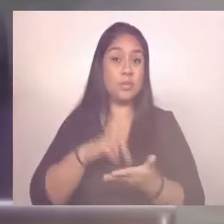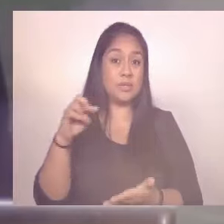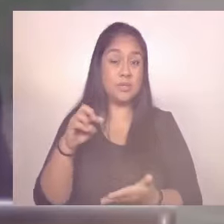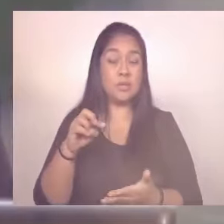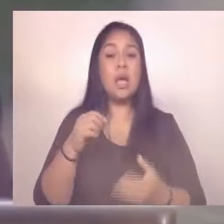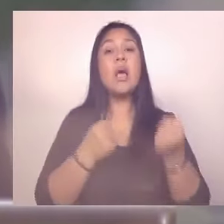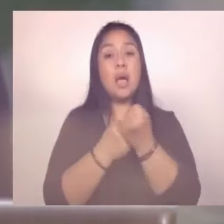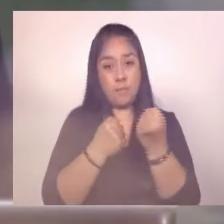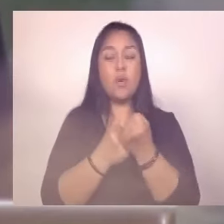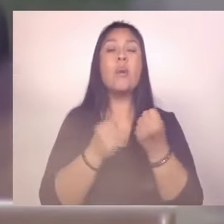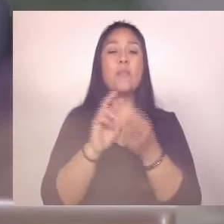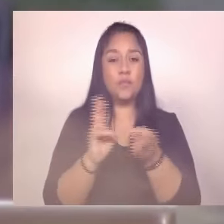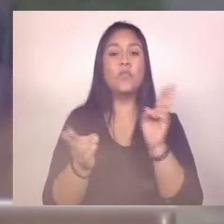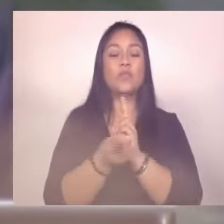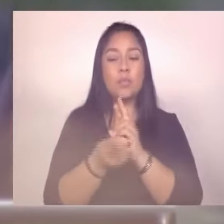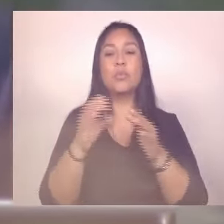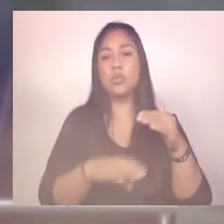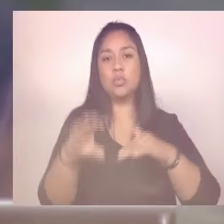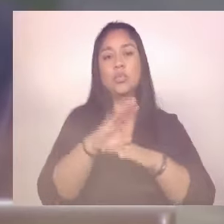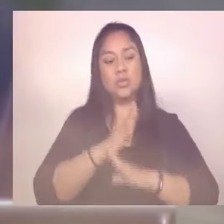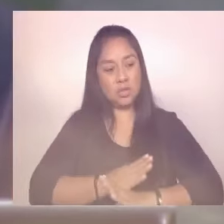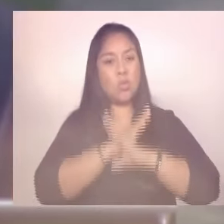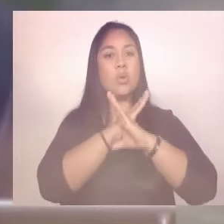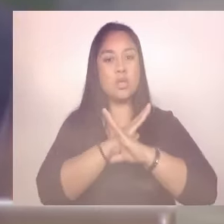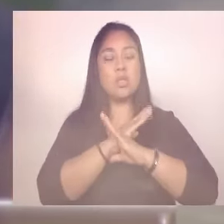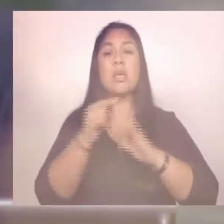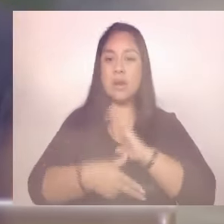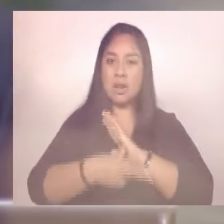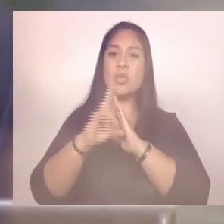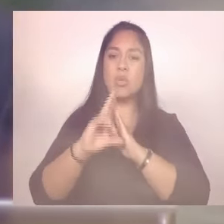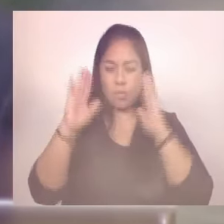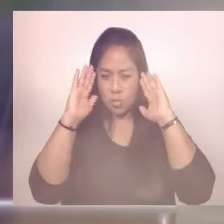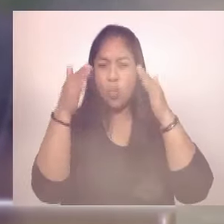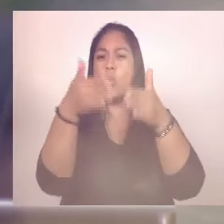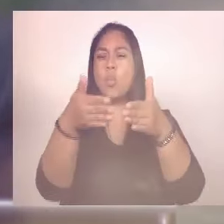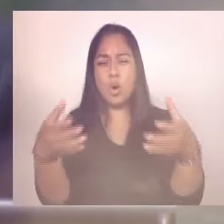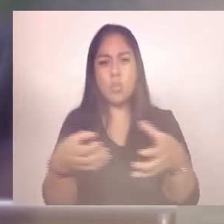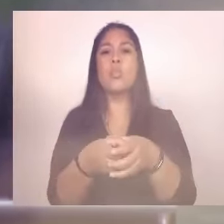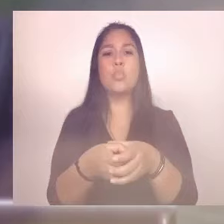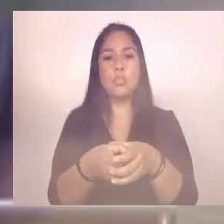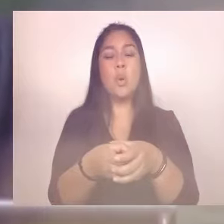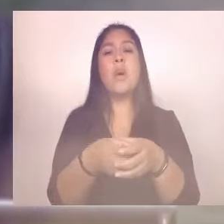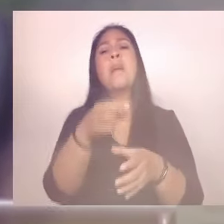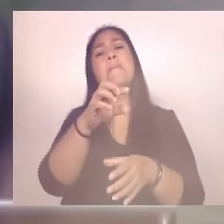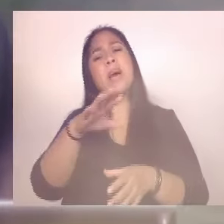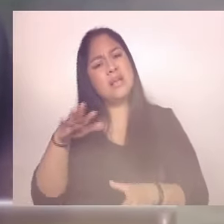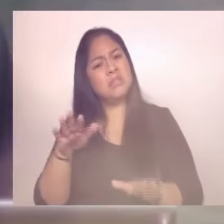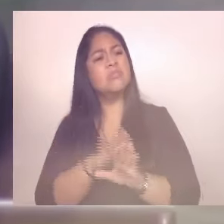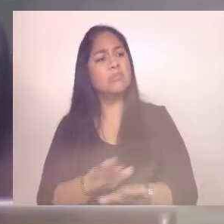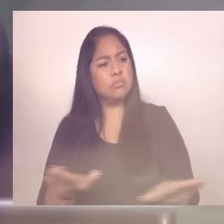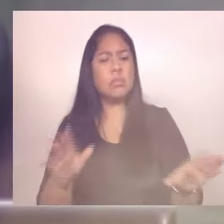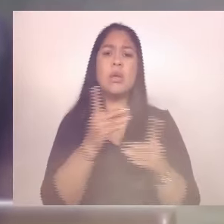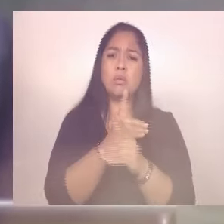naciones. Apoyamos la reforma del Consejo de Seguridad que retome un enfoque colectivo,